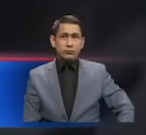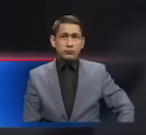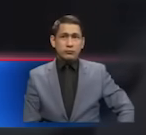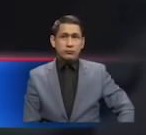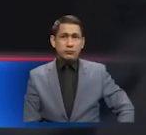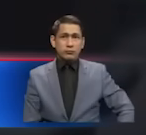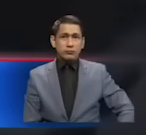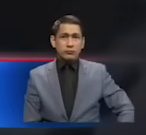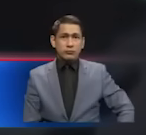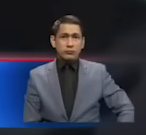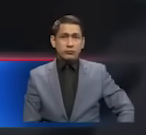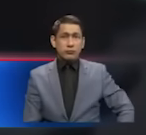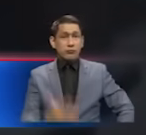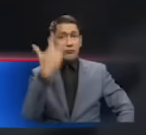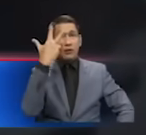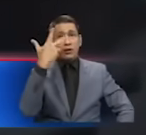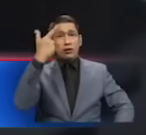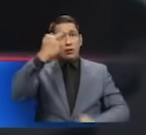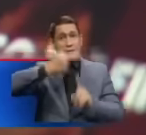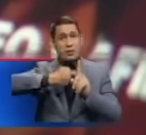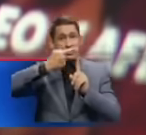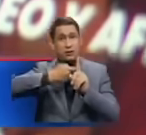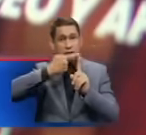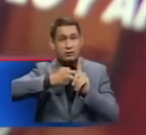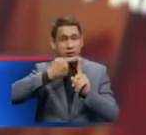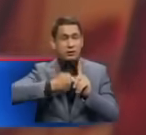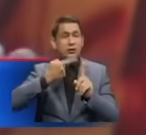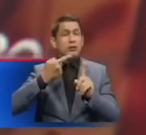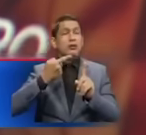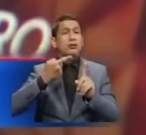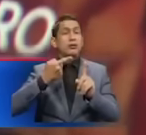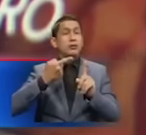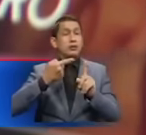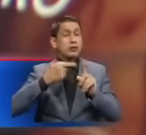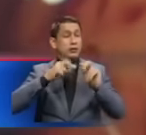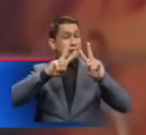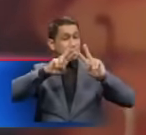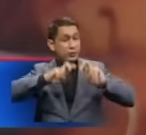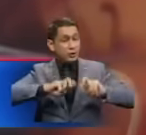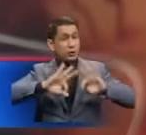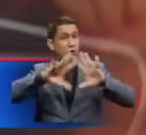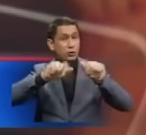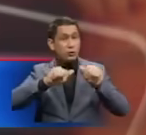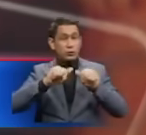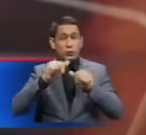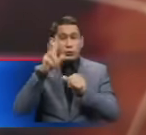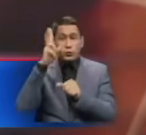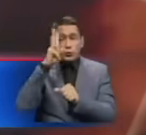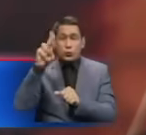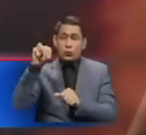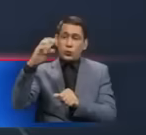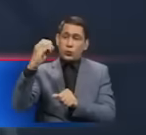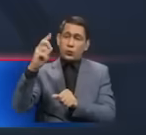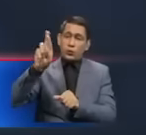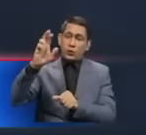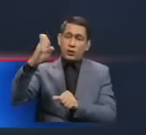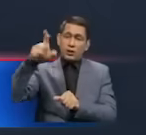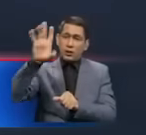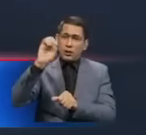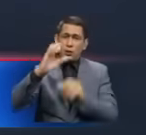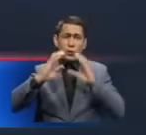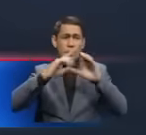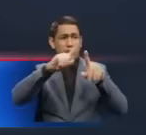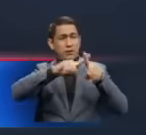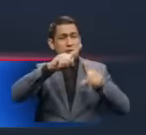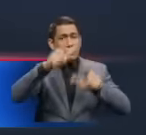A poco más de tres meses que fueron revelados los chats en el caso Metástasis, en donde Leandro Norero mantenía conversaciones con varios